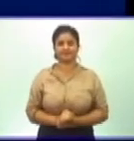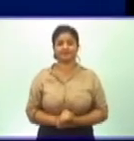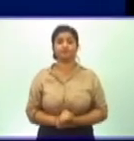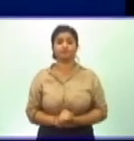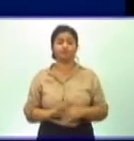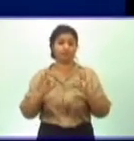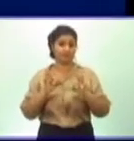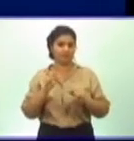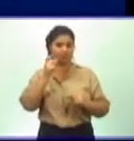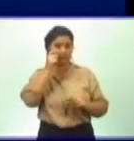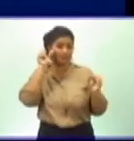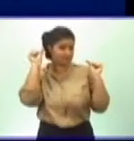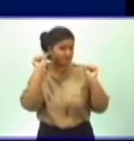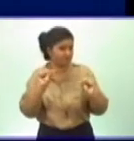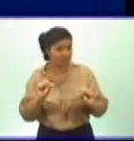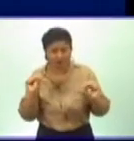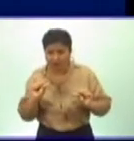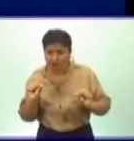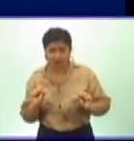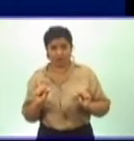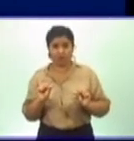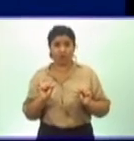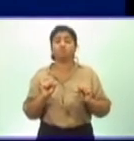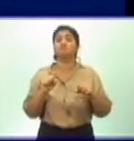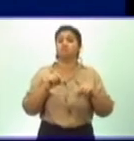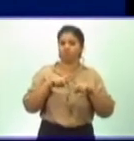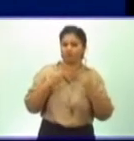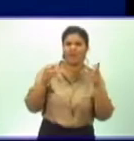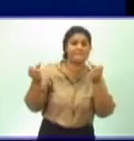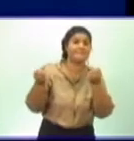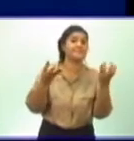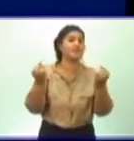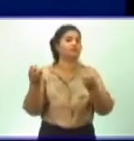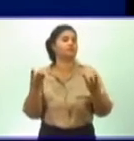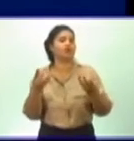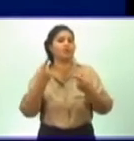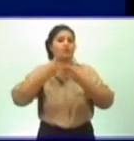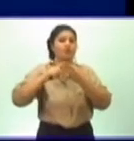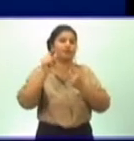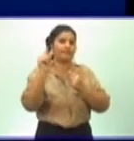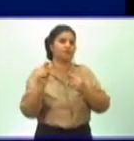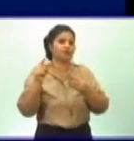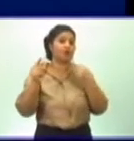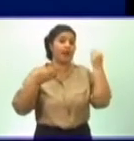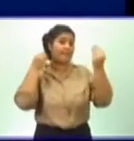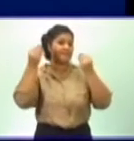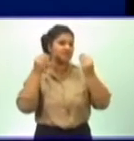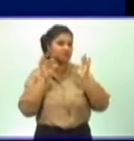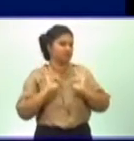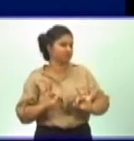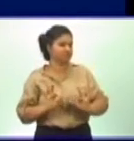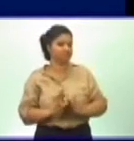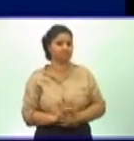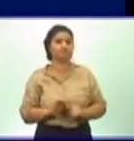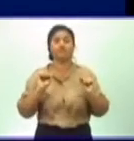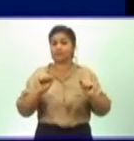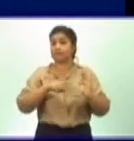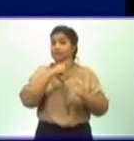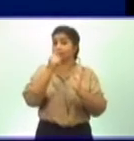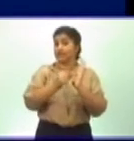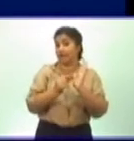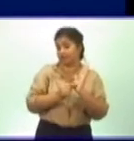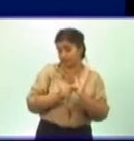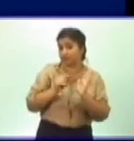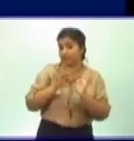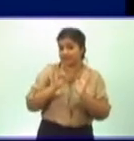personaje mezquino, pícaro, tal y como se muestra en las características de los personajes de las comedias de Molière.